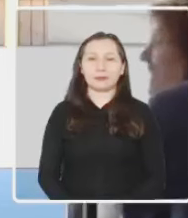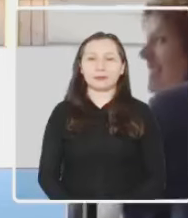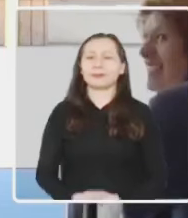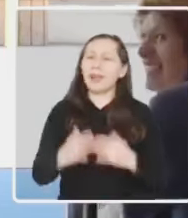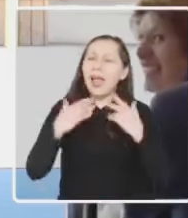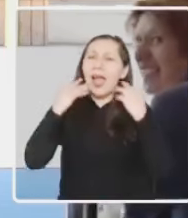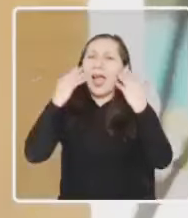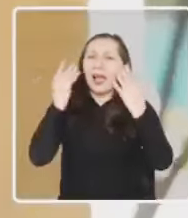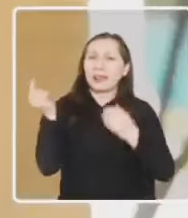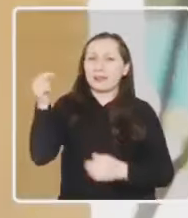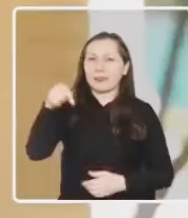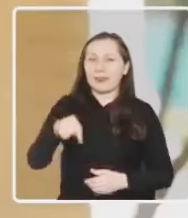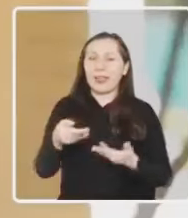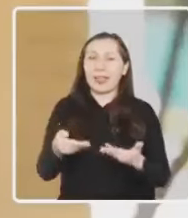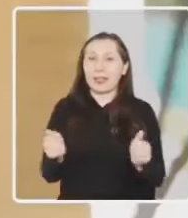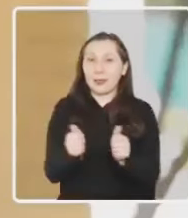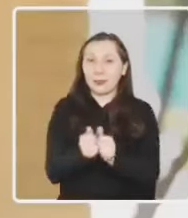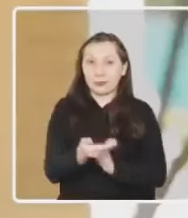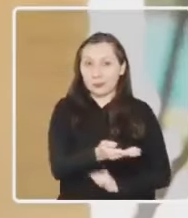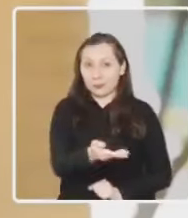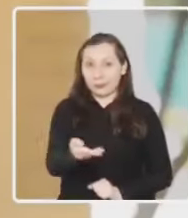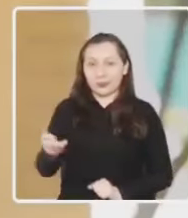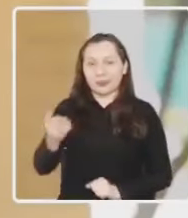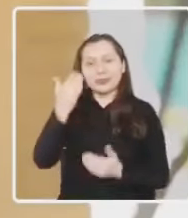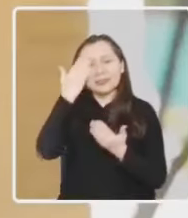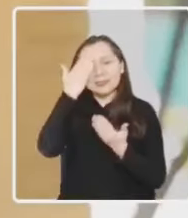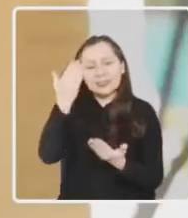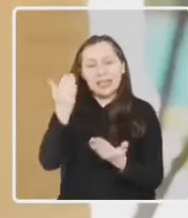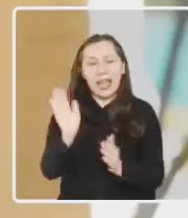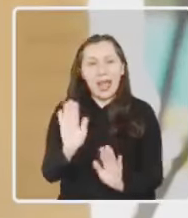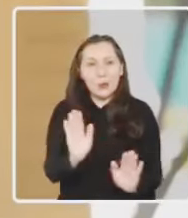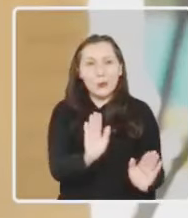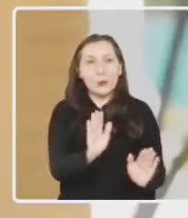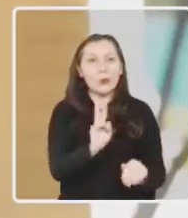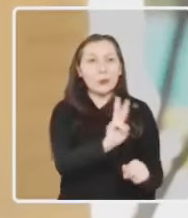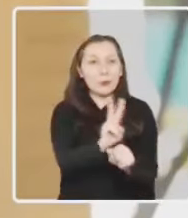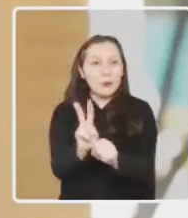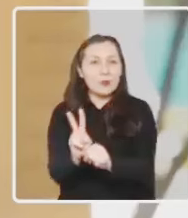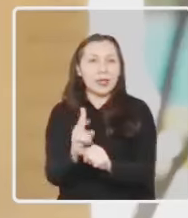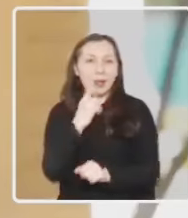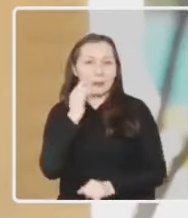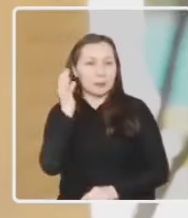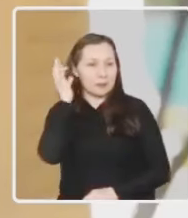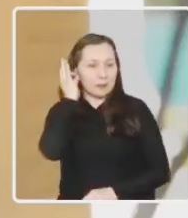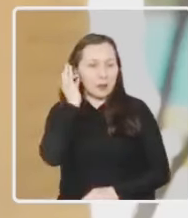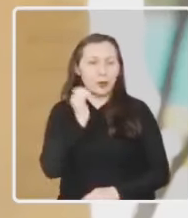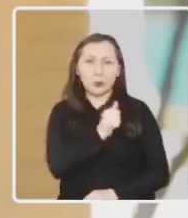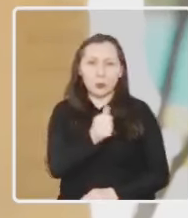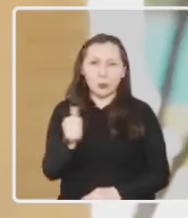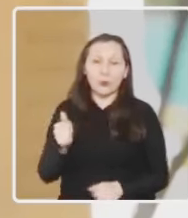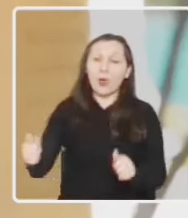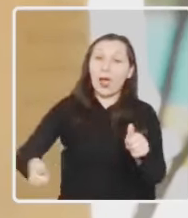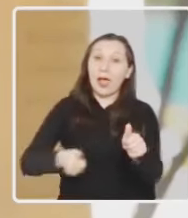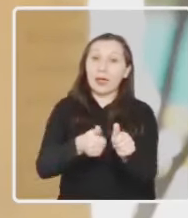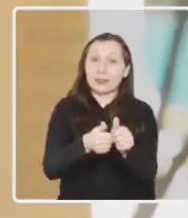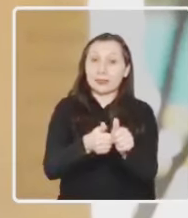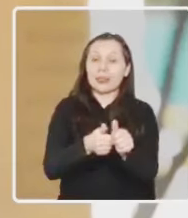Qué alegría estar aquí con todos ustedes. Saludo a todas las profes, los profes, a los